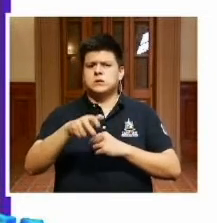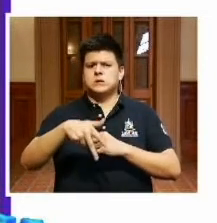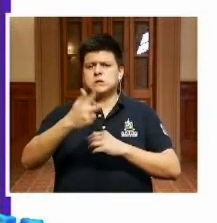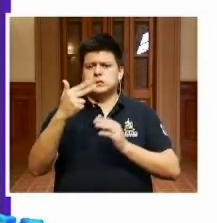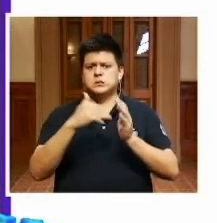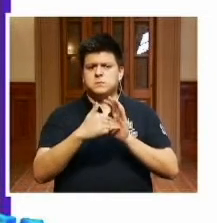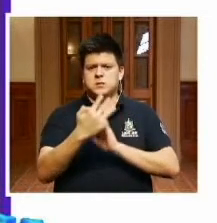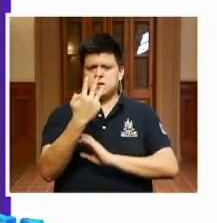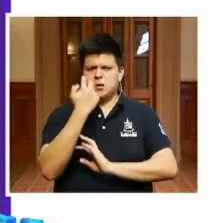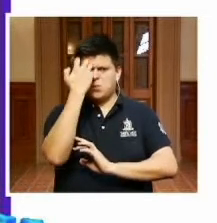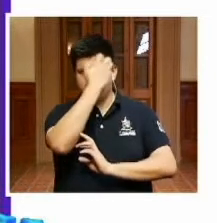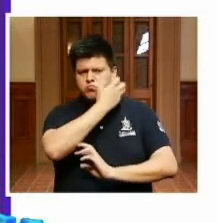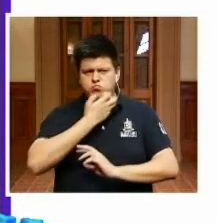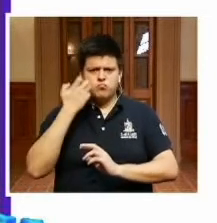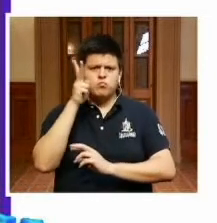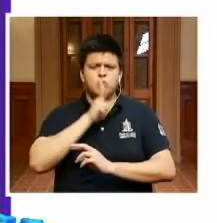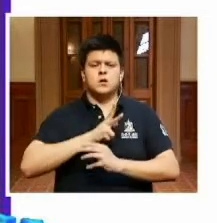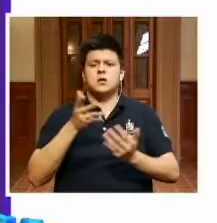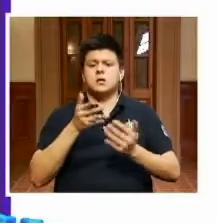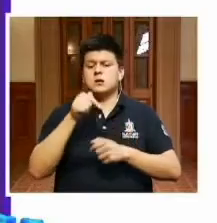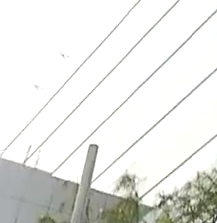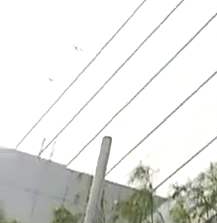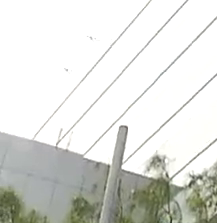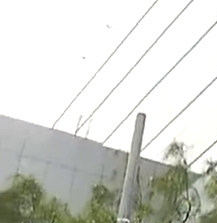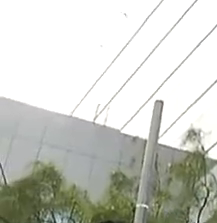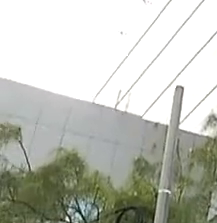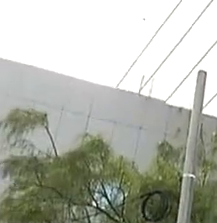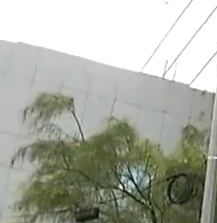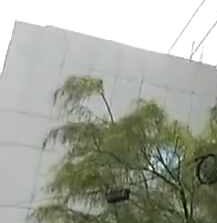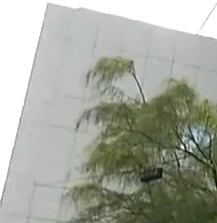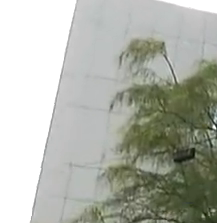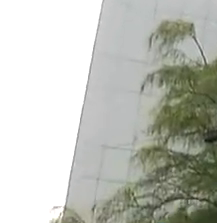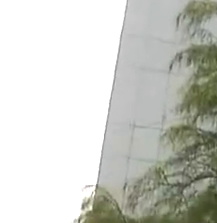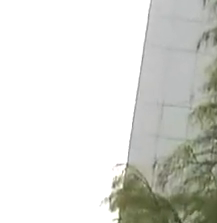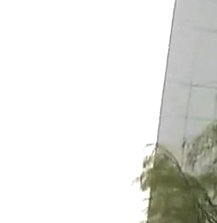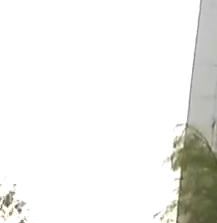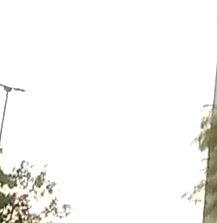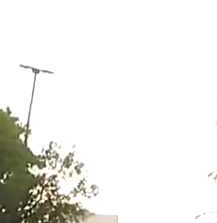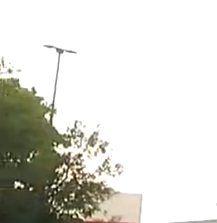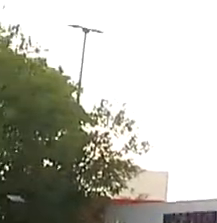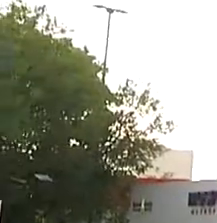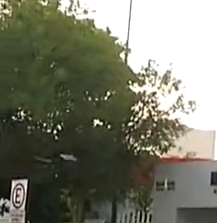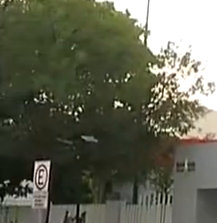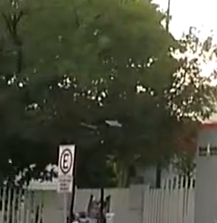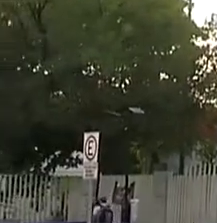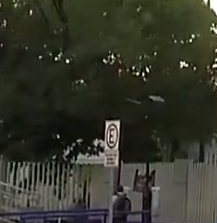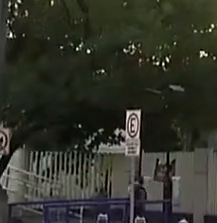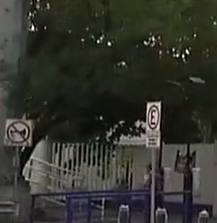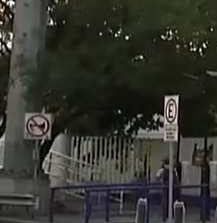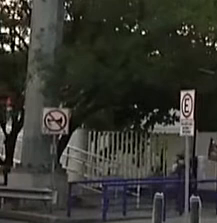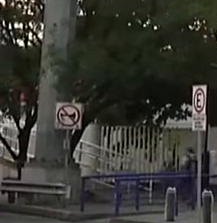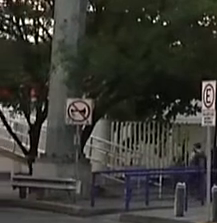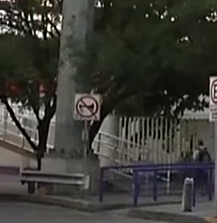213.003 pruebas realizadas en el estado de Nuevo León. Dijo que la Secretaría de Salud, a través del gobierno del estado, está